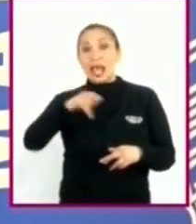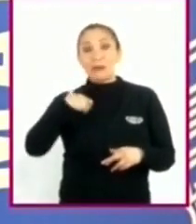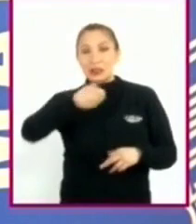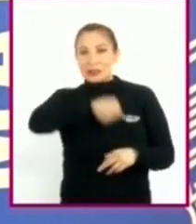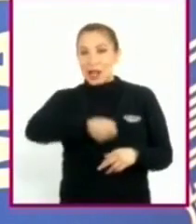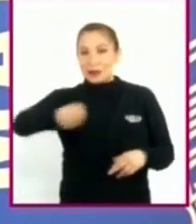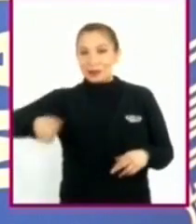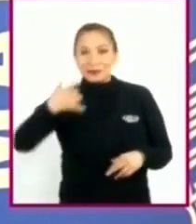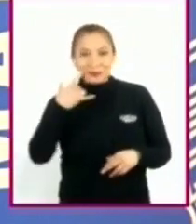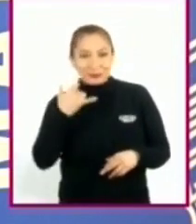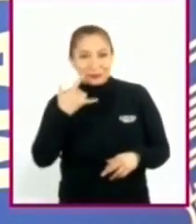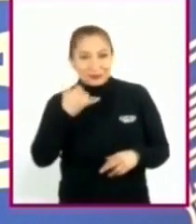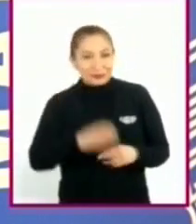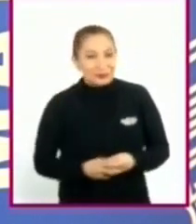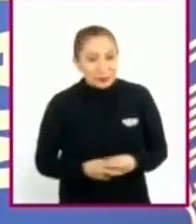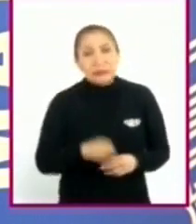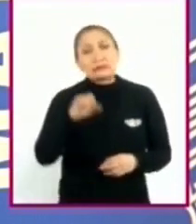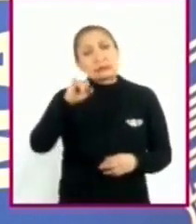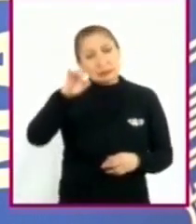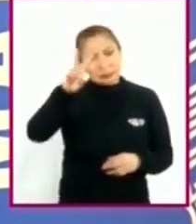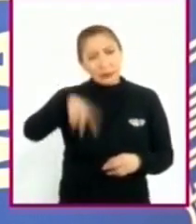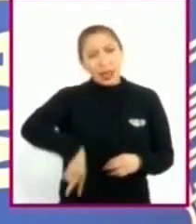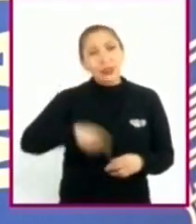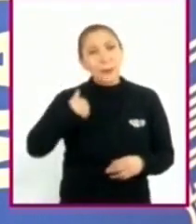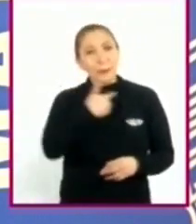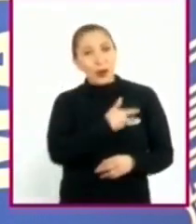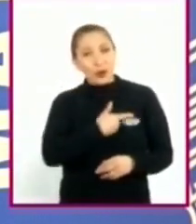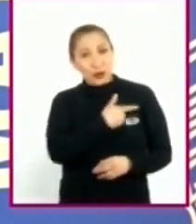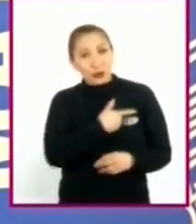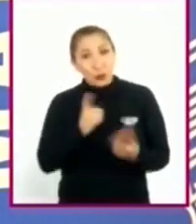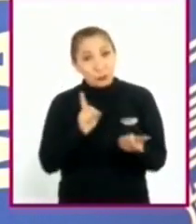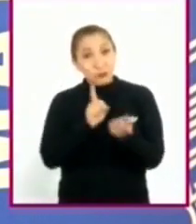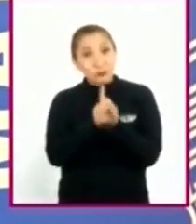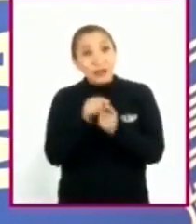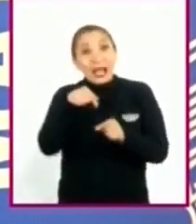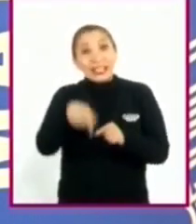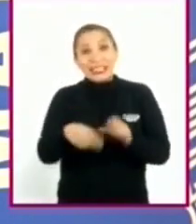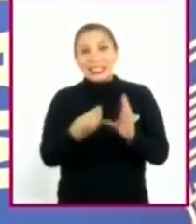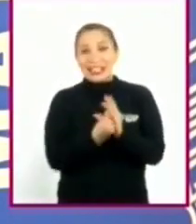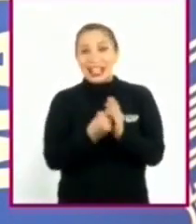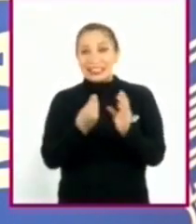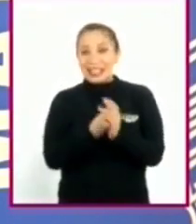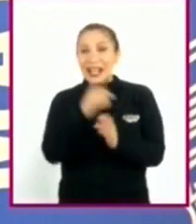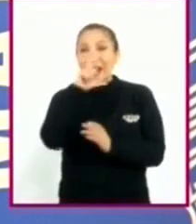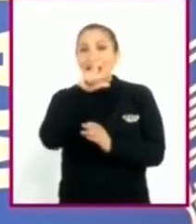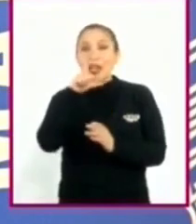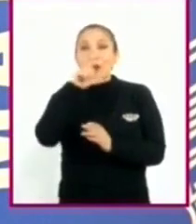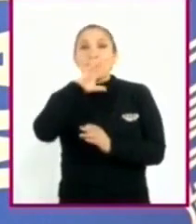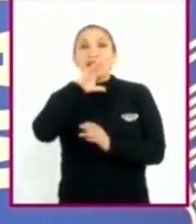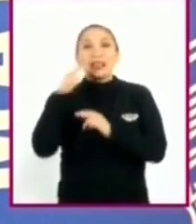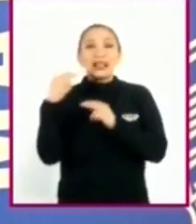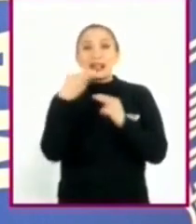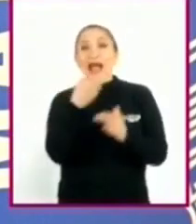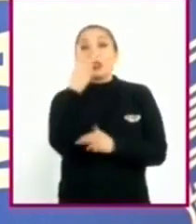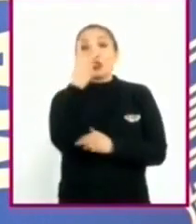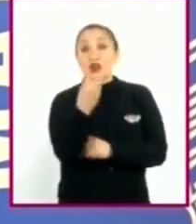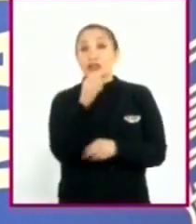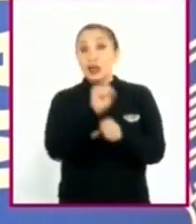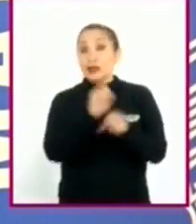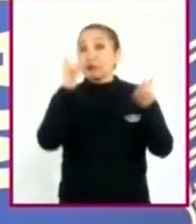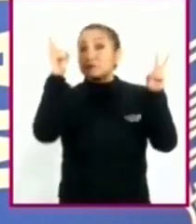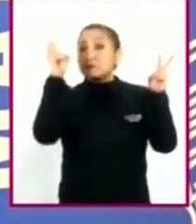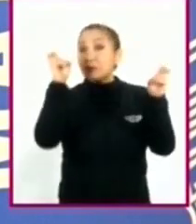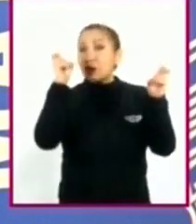saludo cordialmente. Efectivamente, es un gusto encontrarnos en esta sesión de Lengua Materna 2 de secundaria,